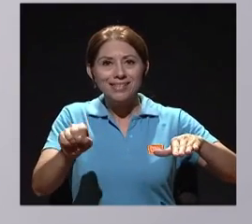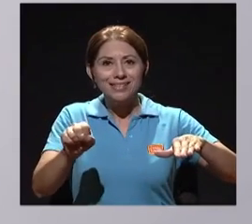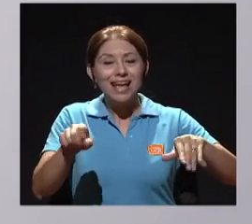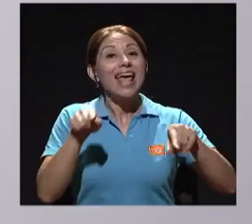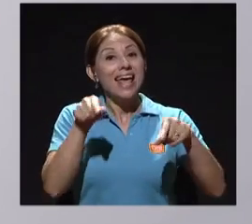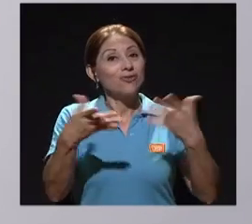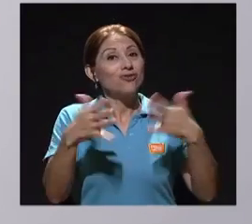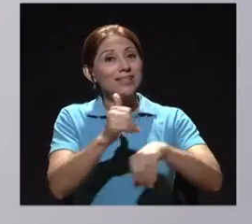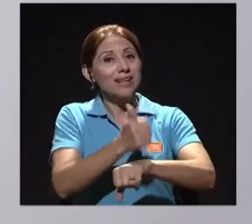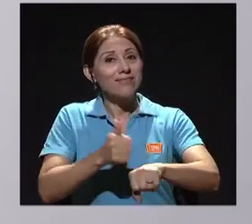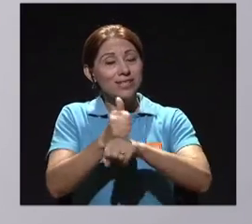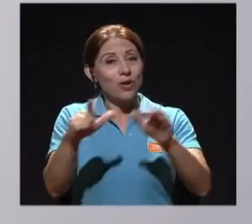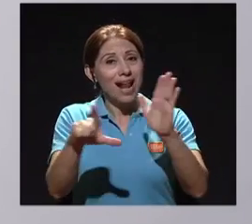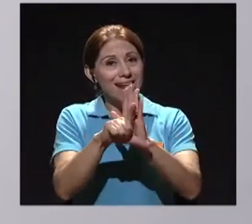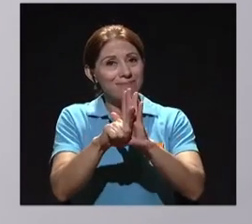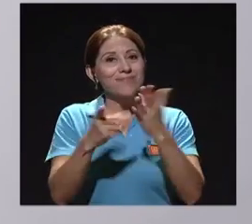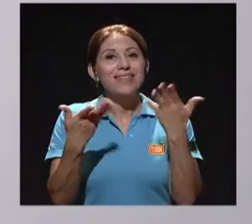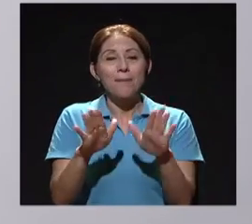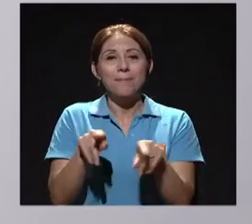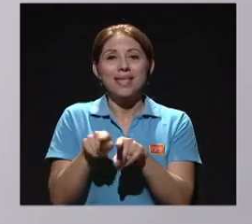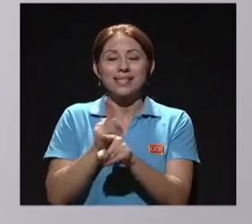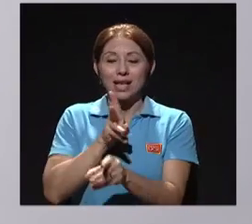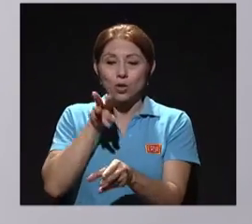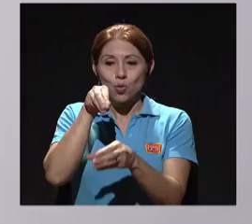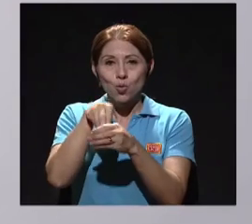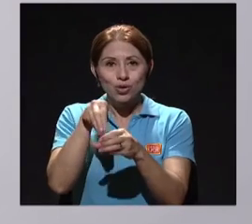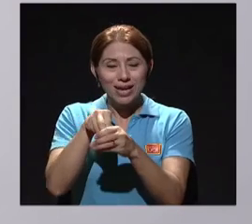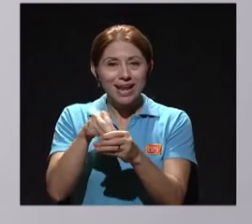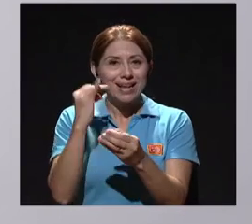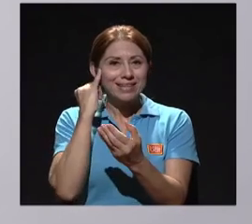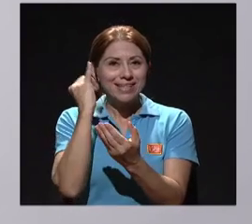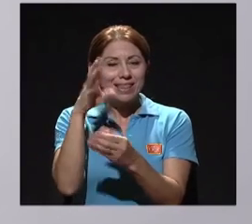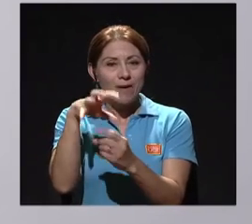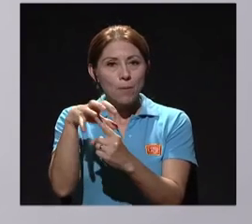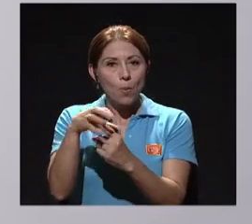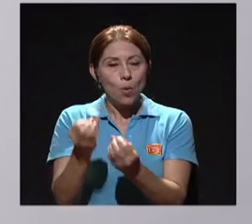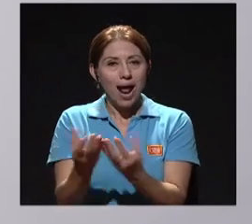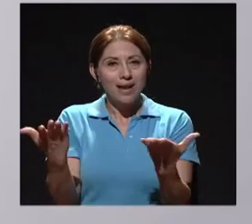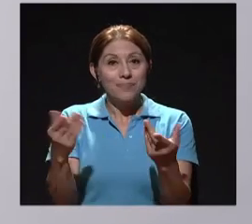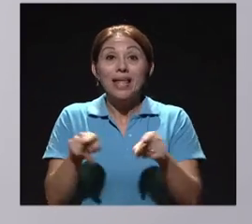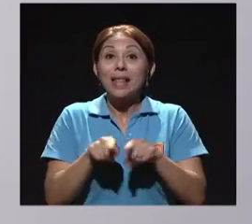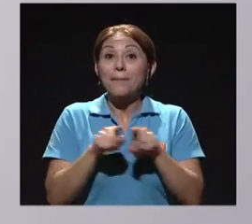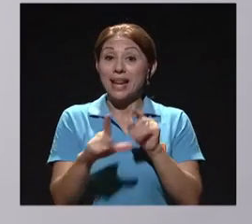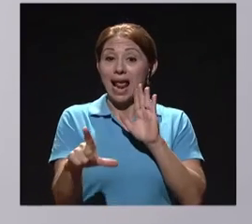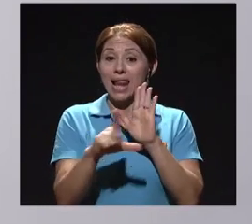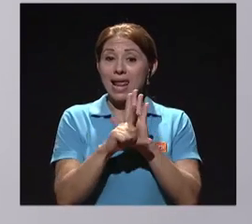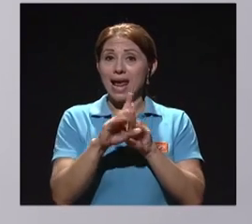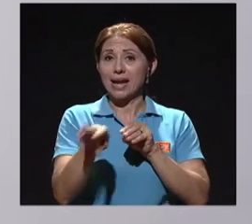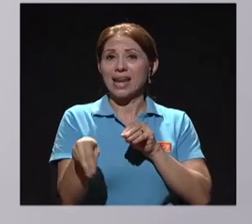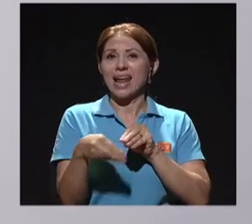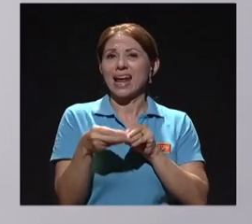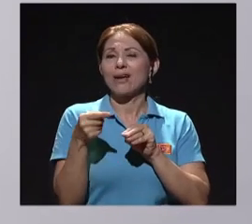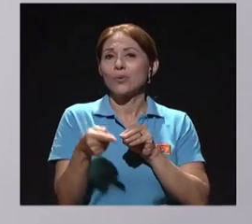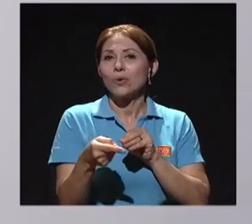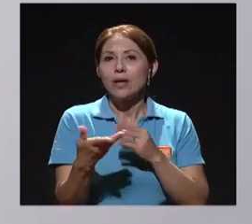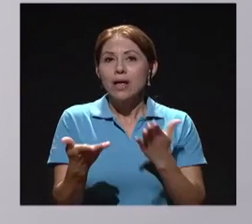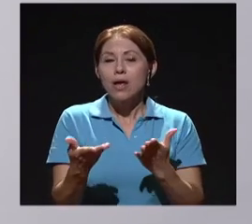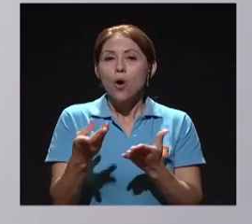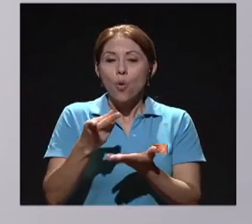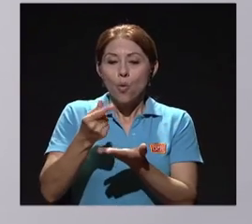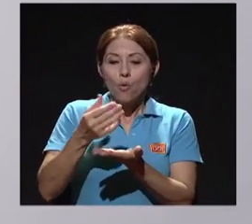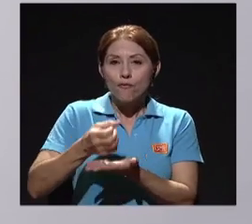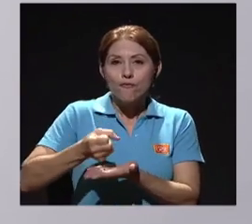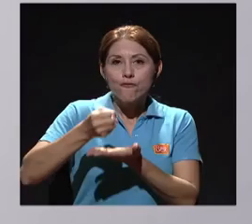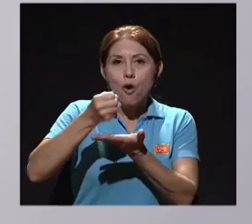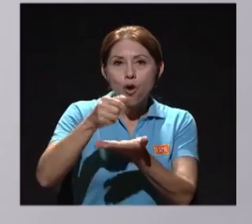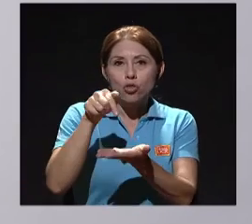original que se presentó por iniciativa popular y aparte de eso la ley agrega otro factor importante del valor económico que es un fondo